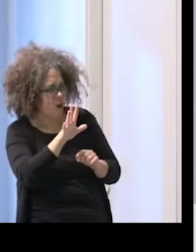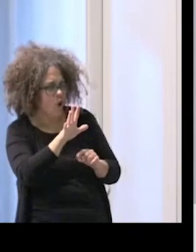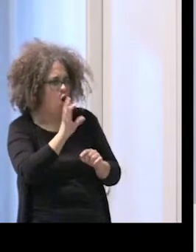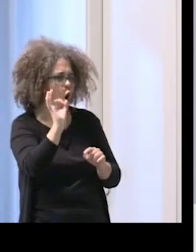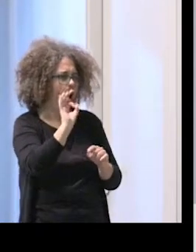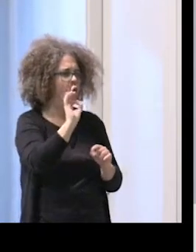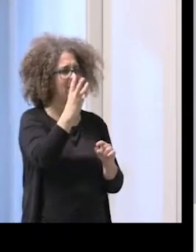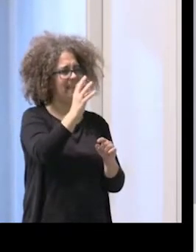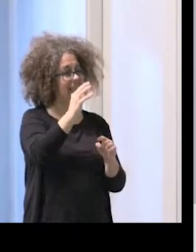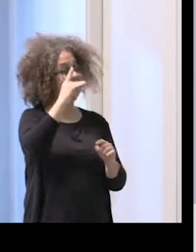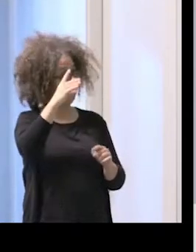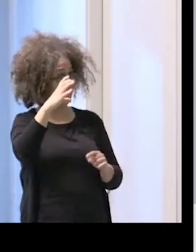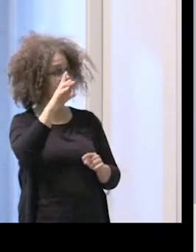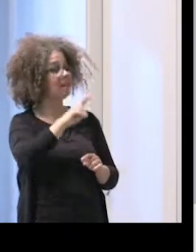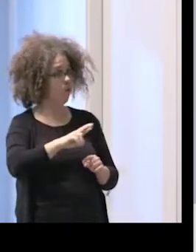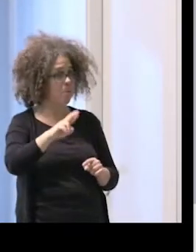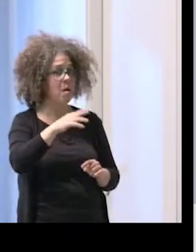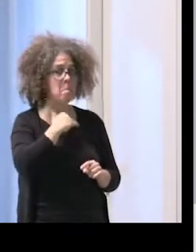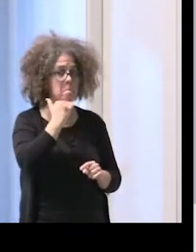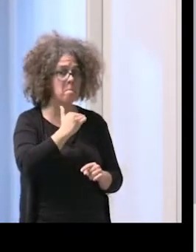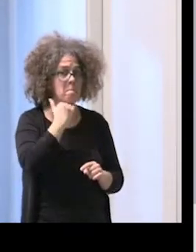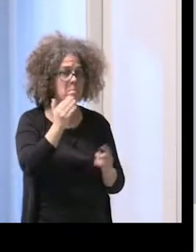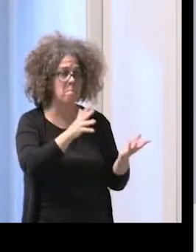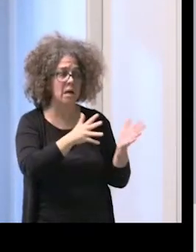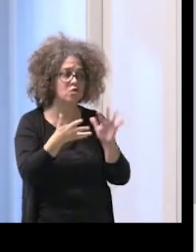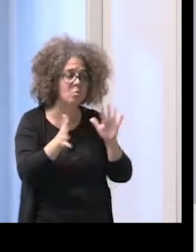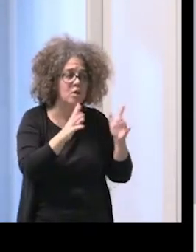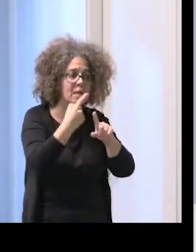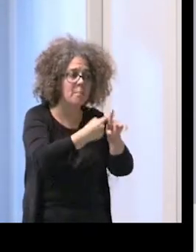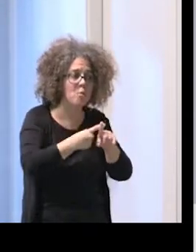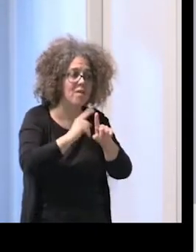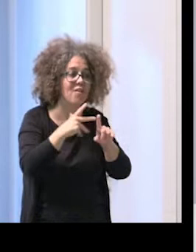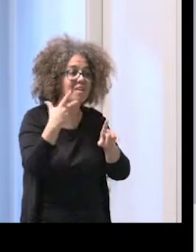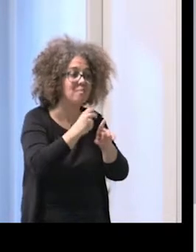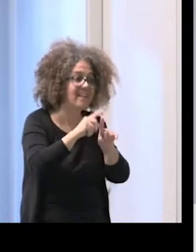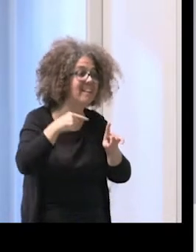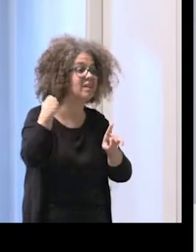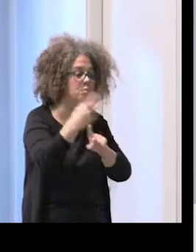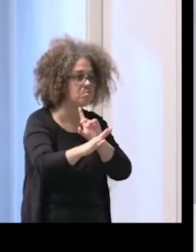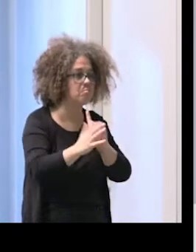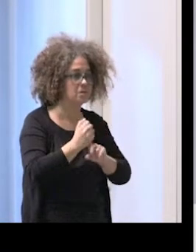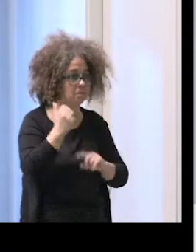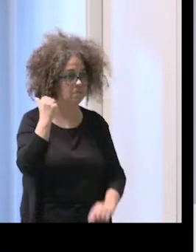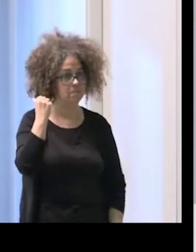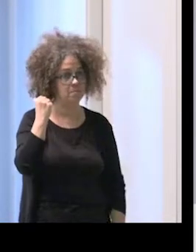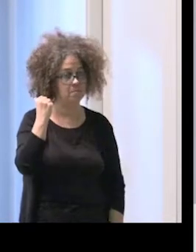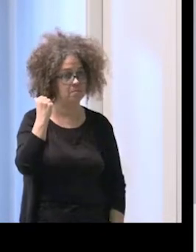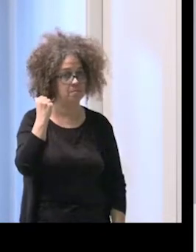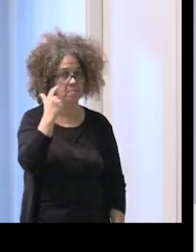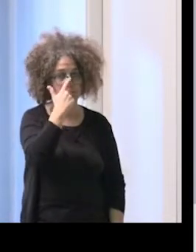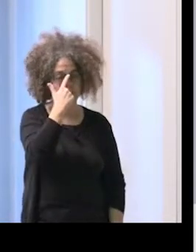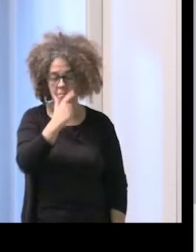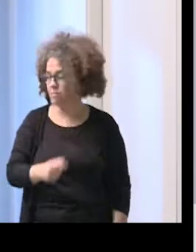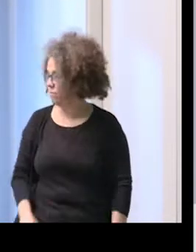30 decibeles de recuperación en promedio después del trasplante. Y eso lo estamos